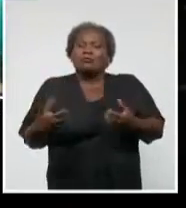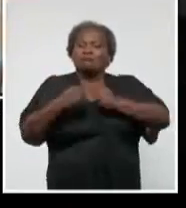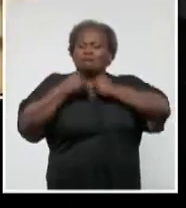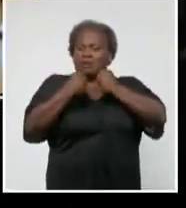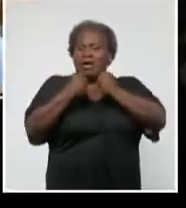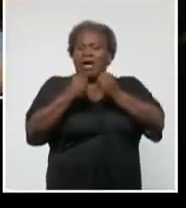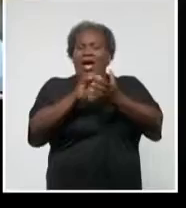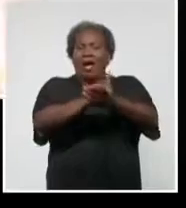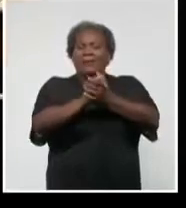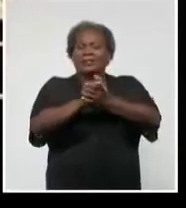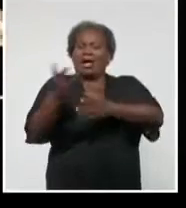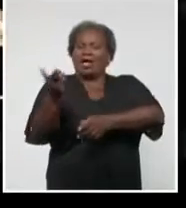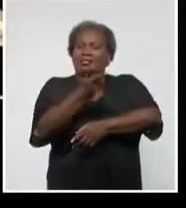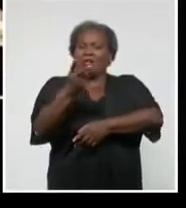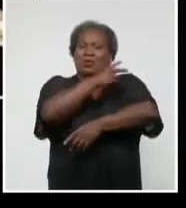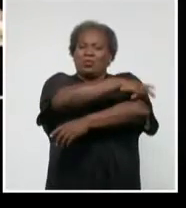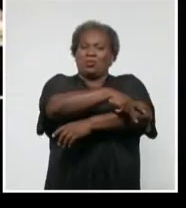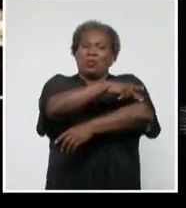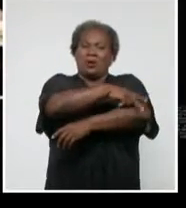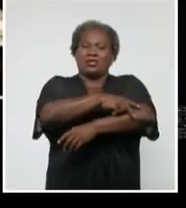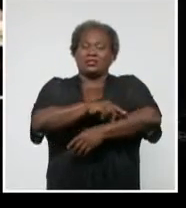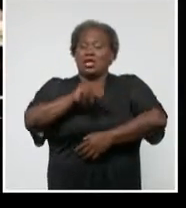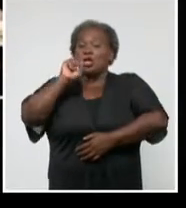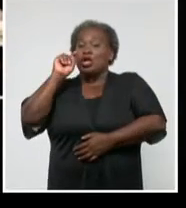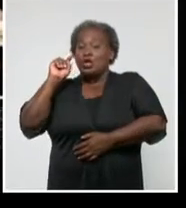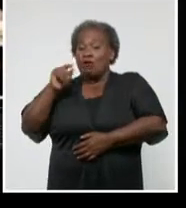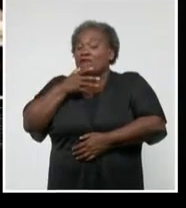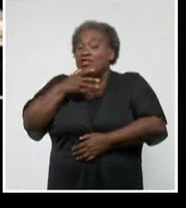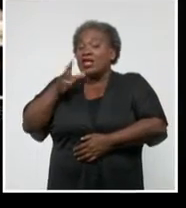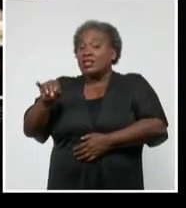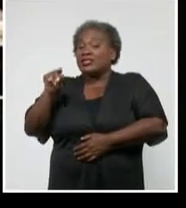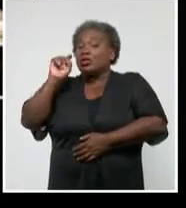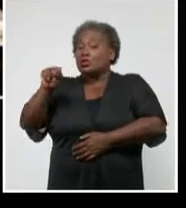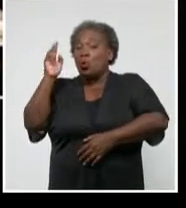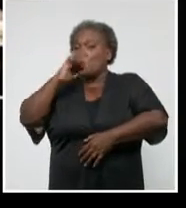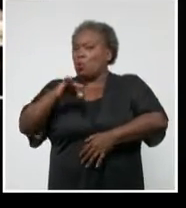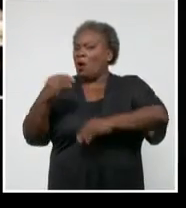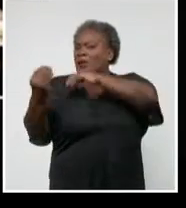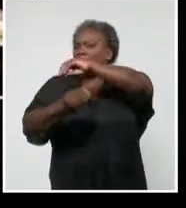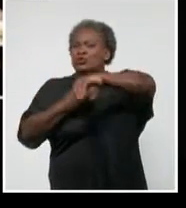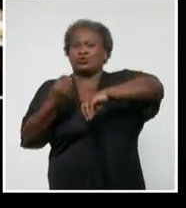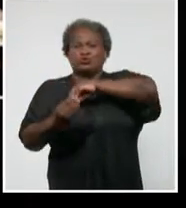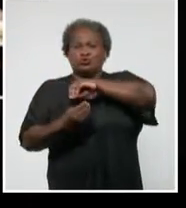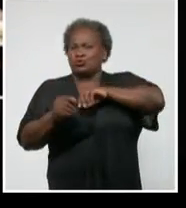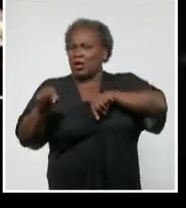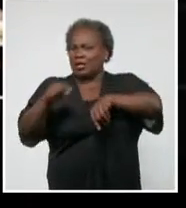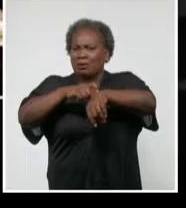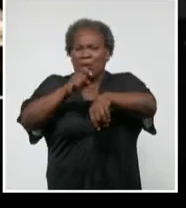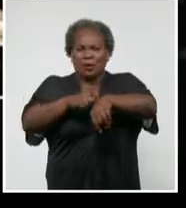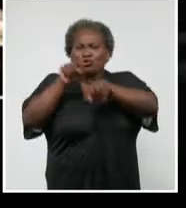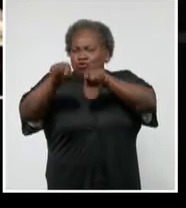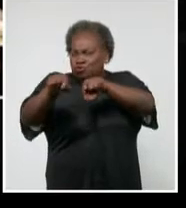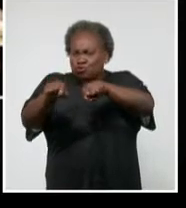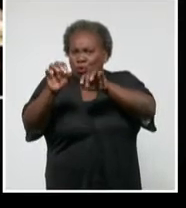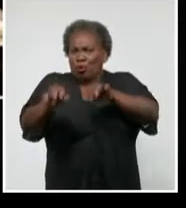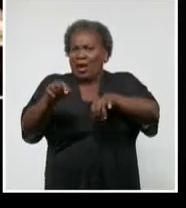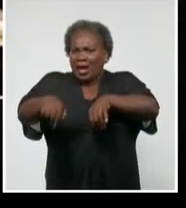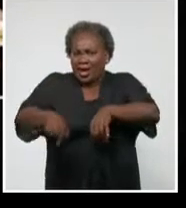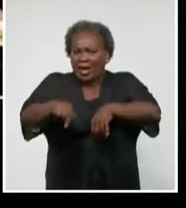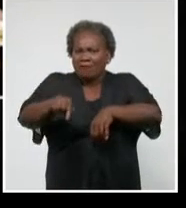sus pueblos y gobiernos. Tú no tenías sustituto en este momento, en este